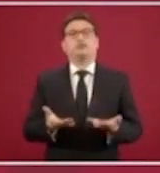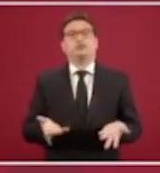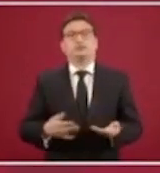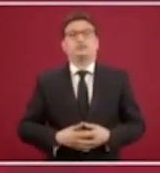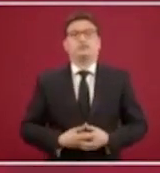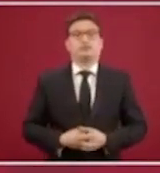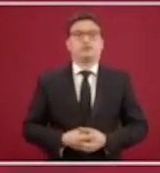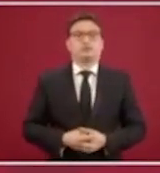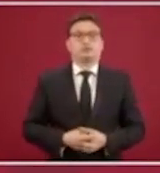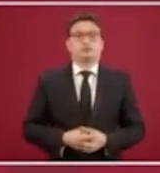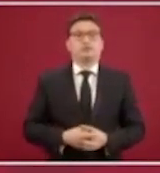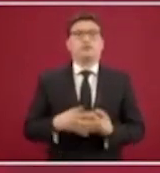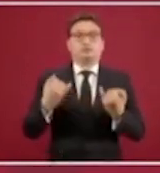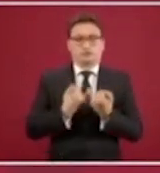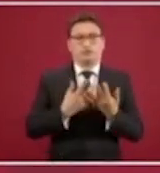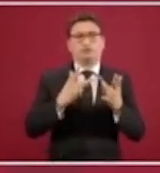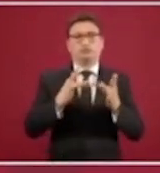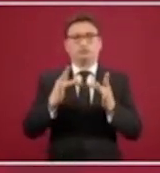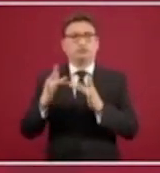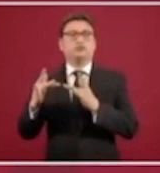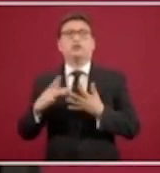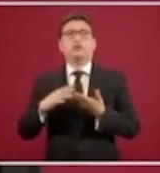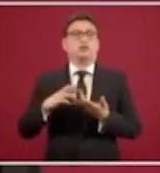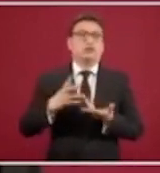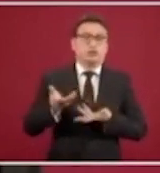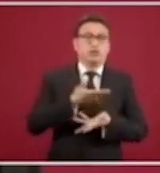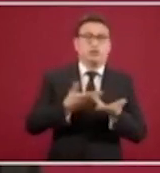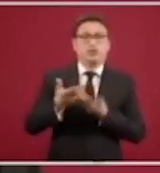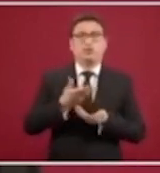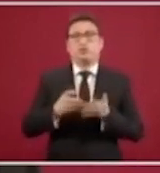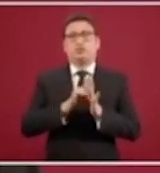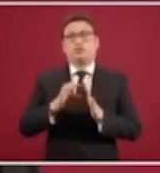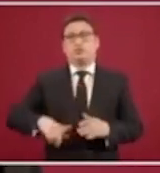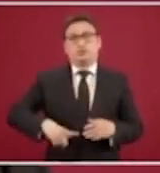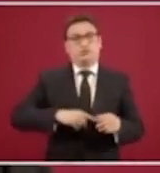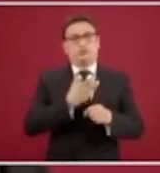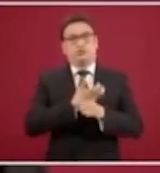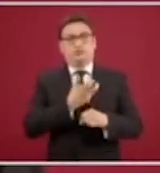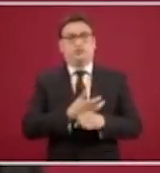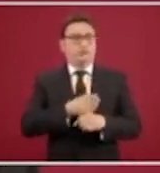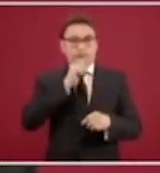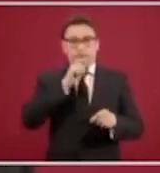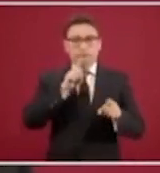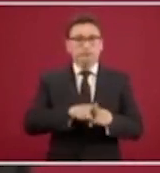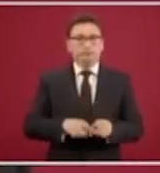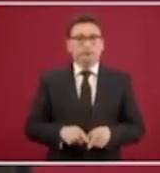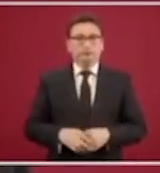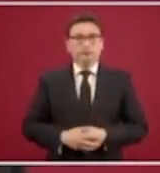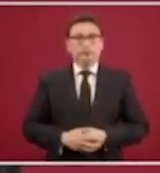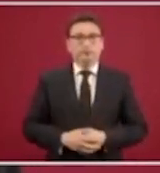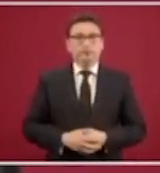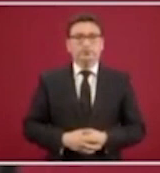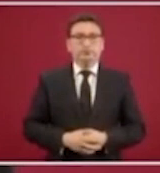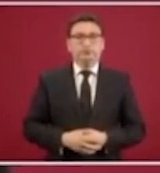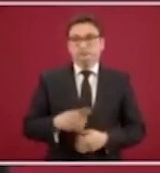tenemos relaciones de cooperación con el gobierno de Estados Unidos y también mantenemos